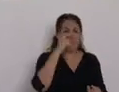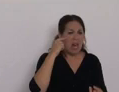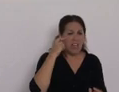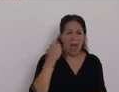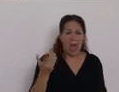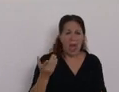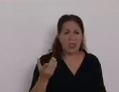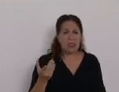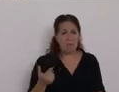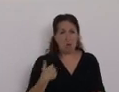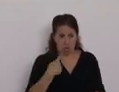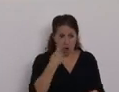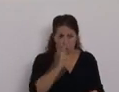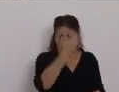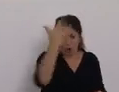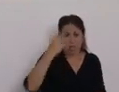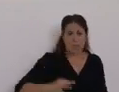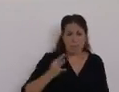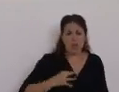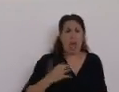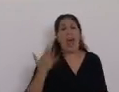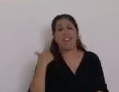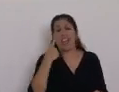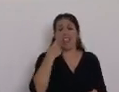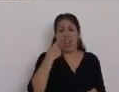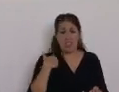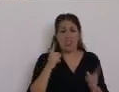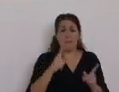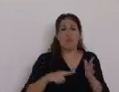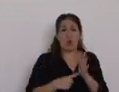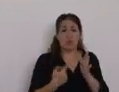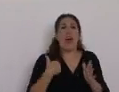Al que conozco hace mucho tiempo, me tocó ser intendente de la ciudad cuando él era jefe de gabinete.